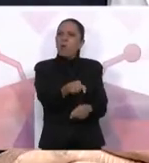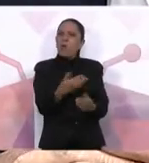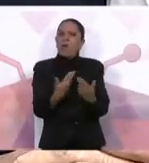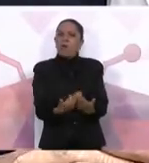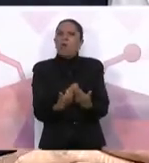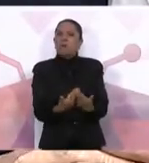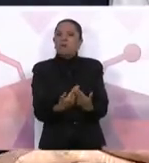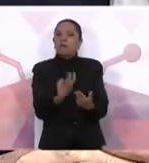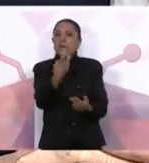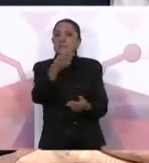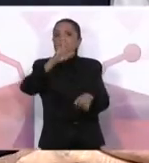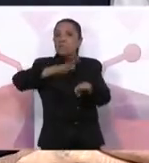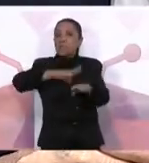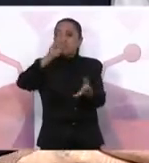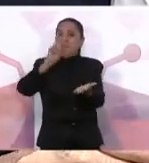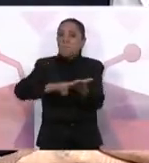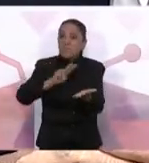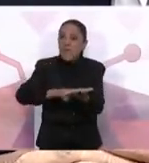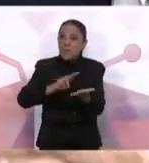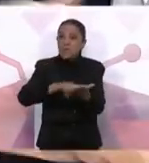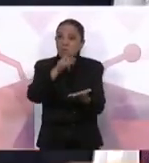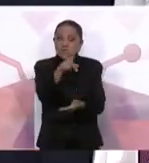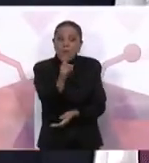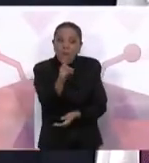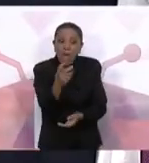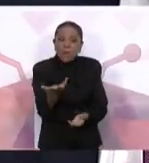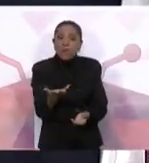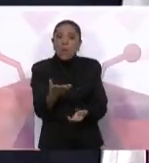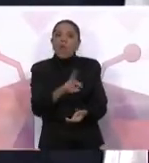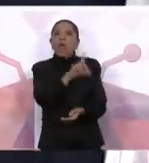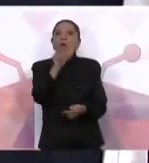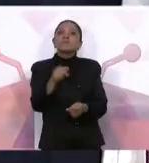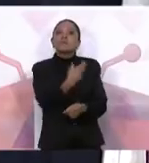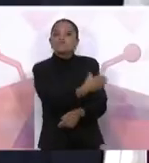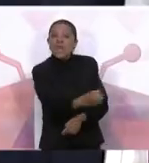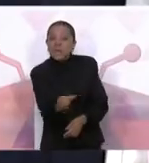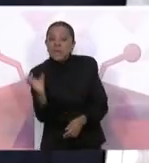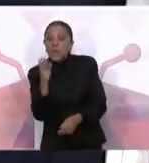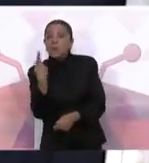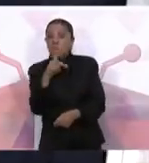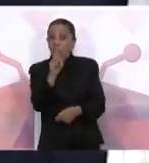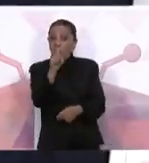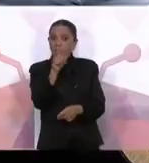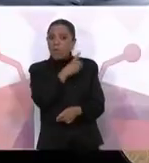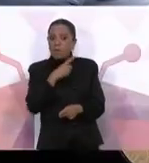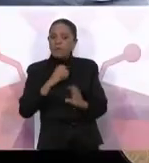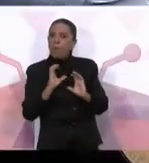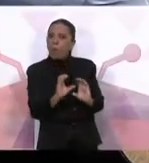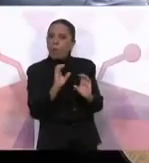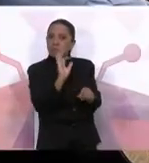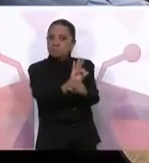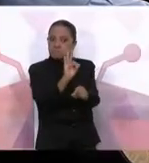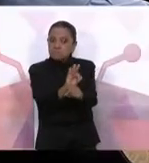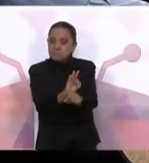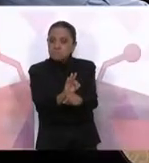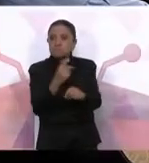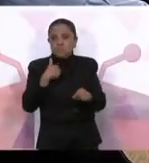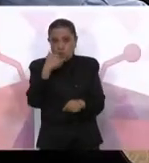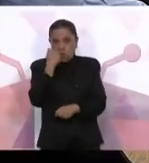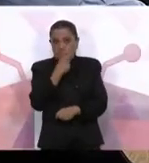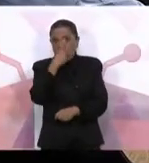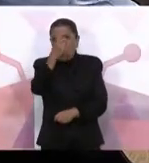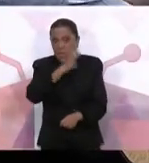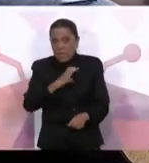después de nuestro campo morelense el agua y el agua tiene que ser protegida y yo quiero decirte candidato que haré lo